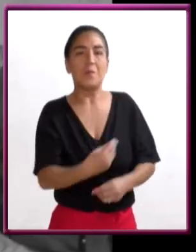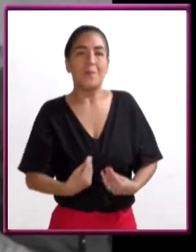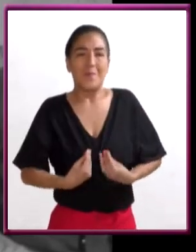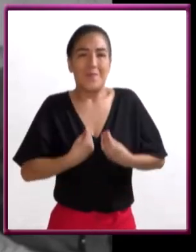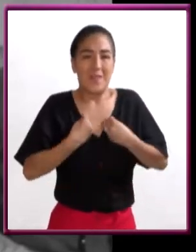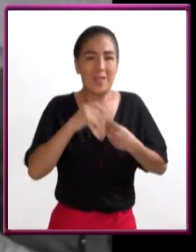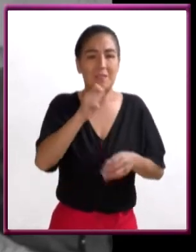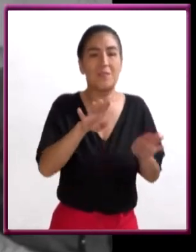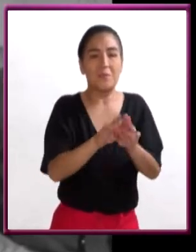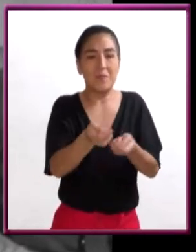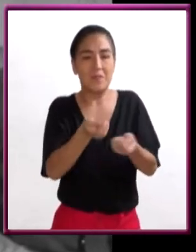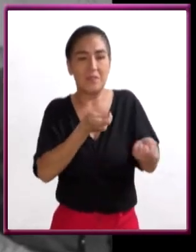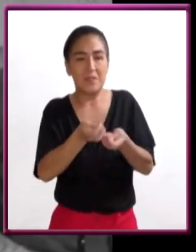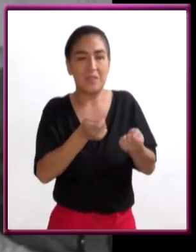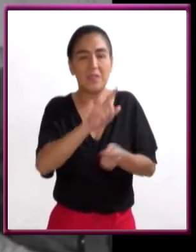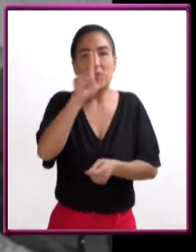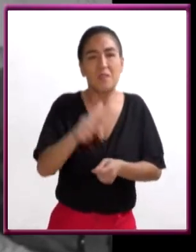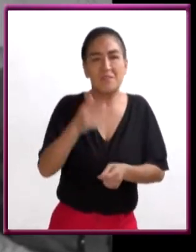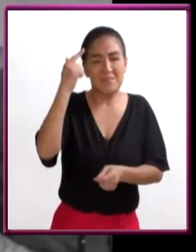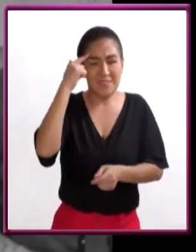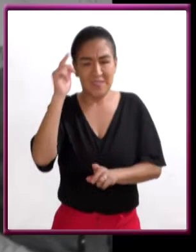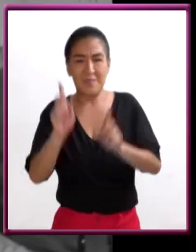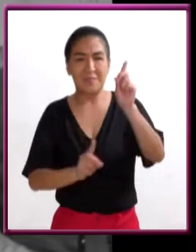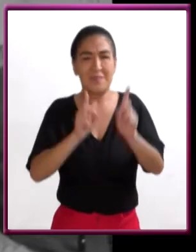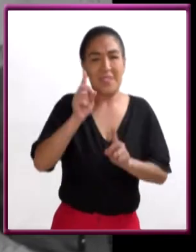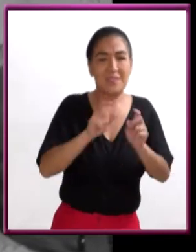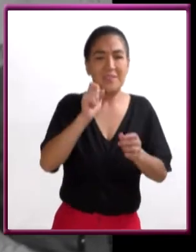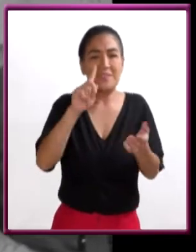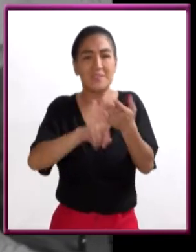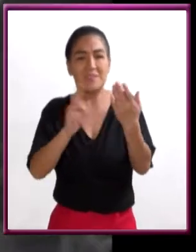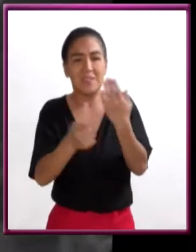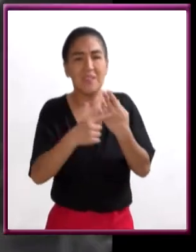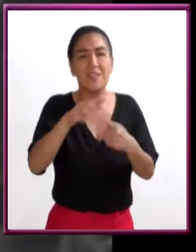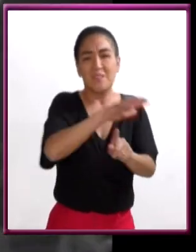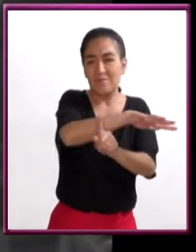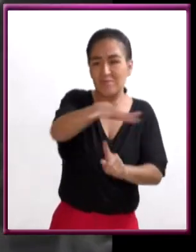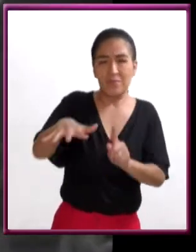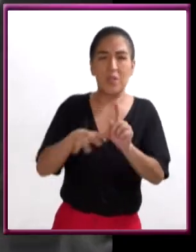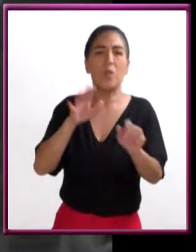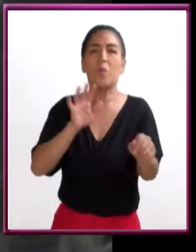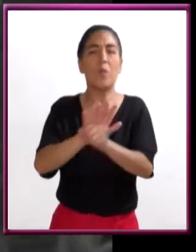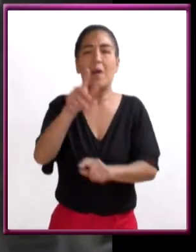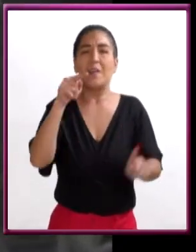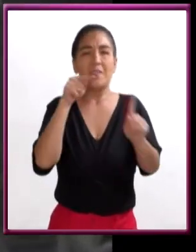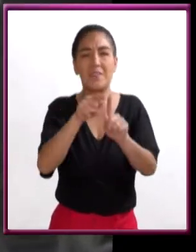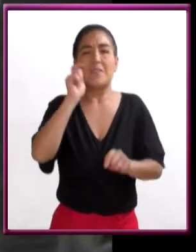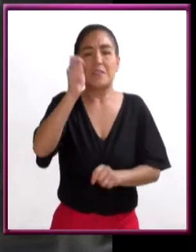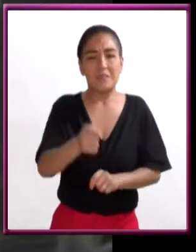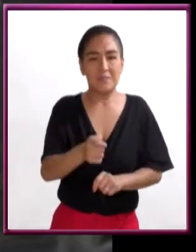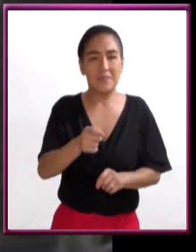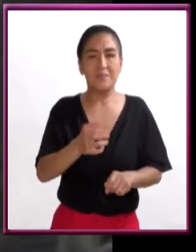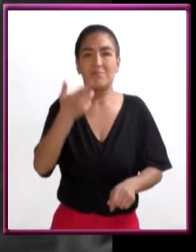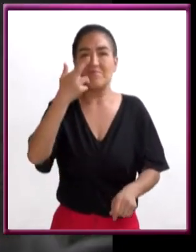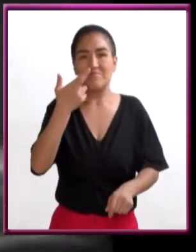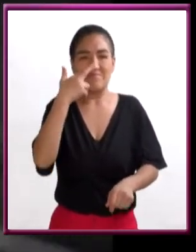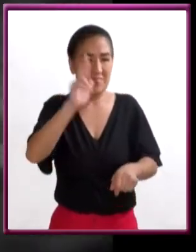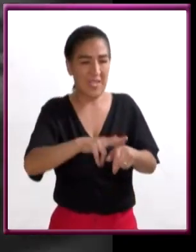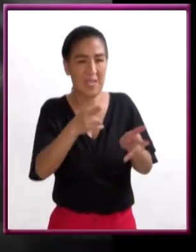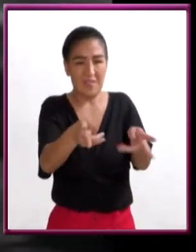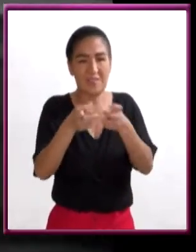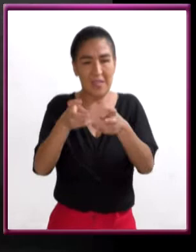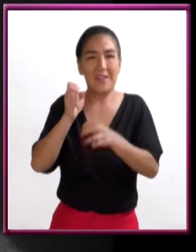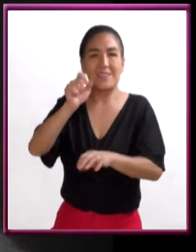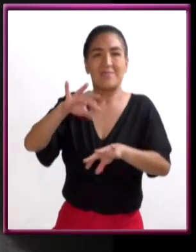vida, de su cordura, al punto de hacerla dudar de todo lo que ella percibe. El objetivo de él es robarle las joyas